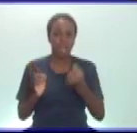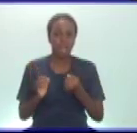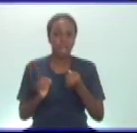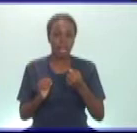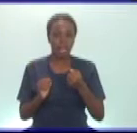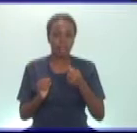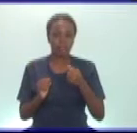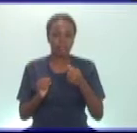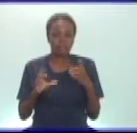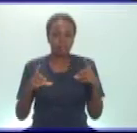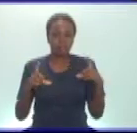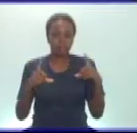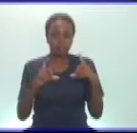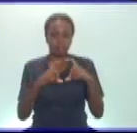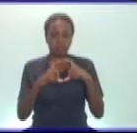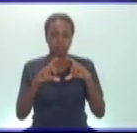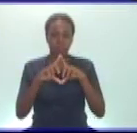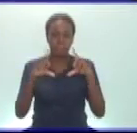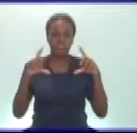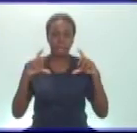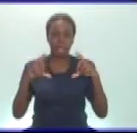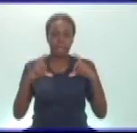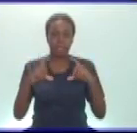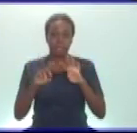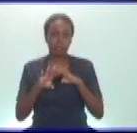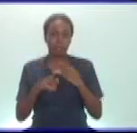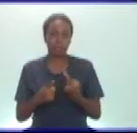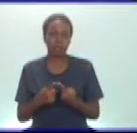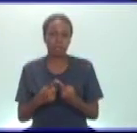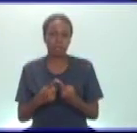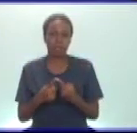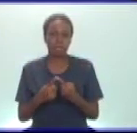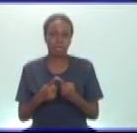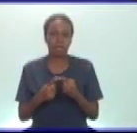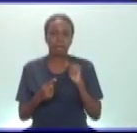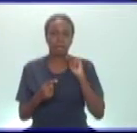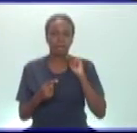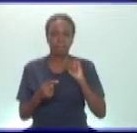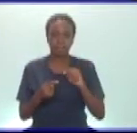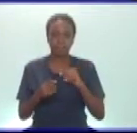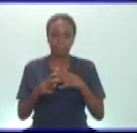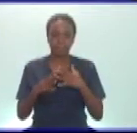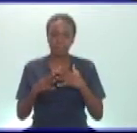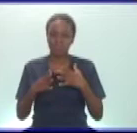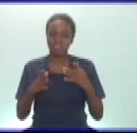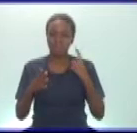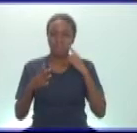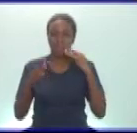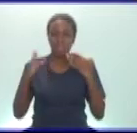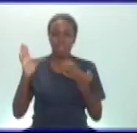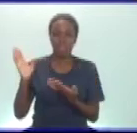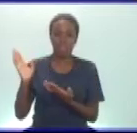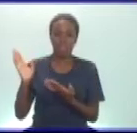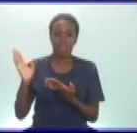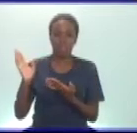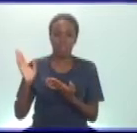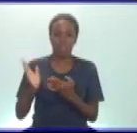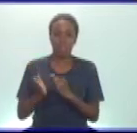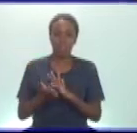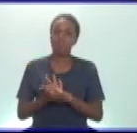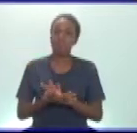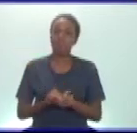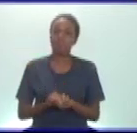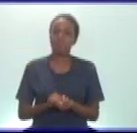lo encierro en un paréntesis porque realmente el adjetivo léxico es gran en su forma apocopada y ciudad está antepuesto a ciudad,